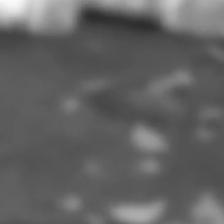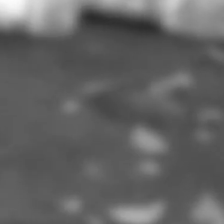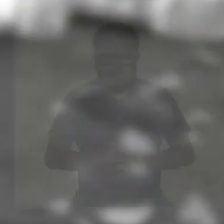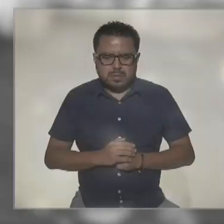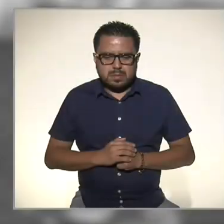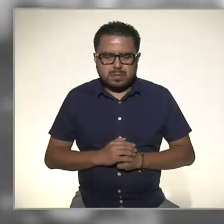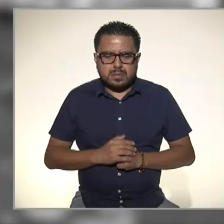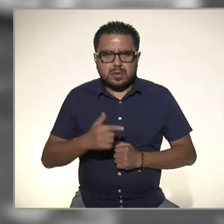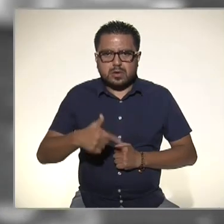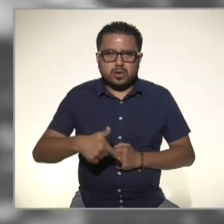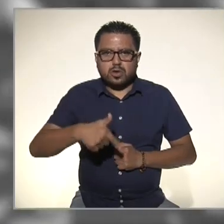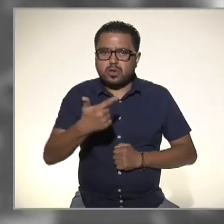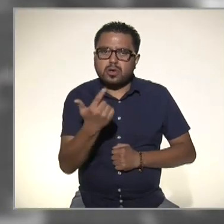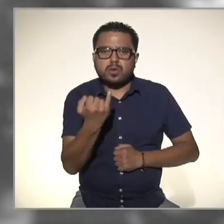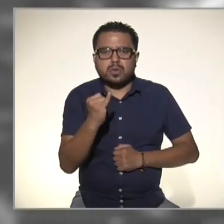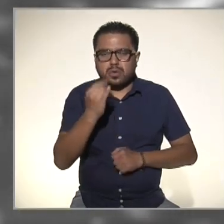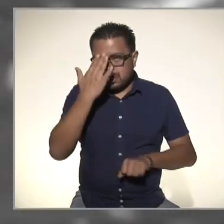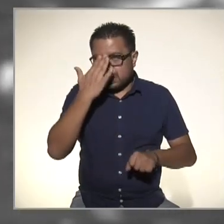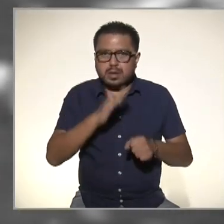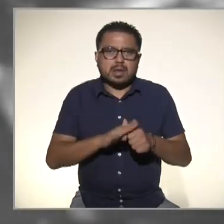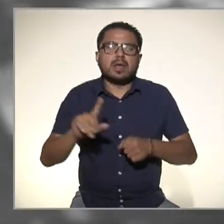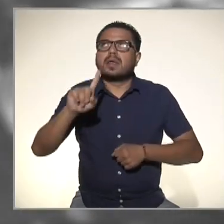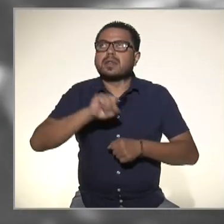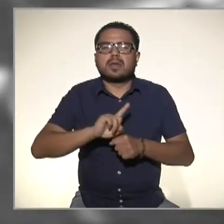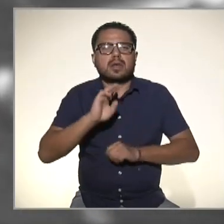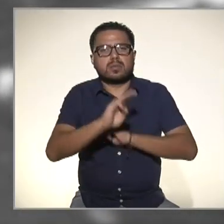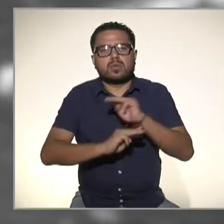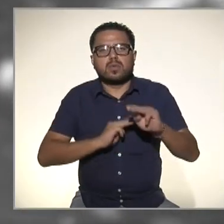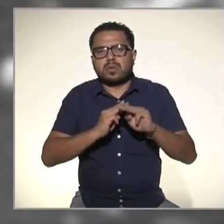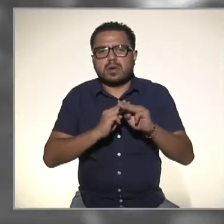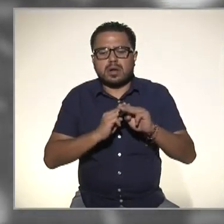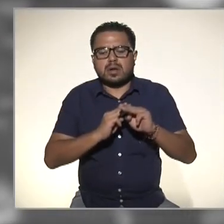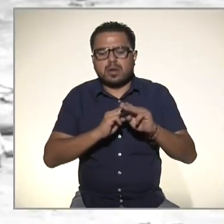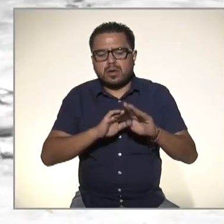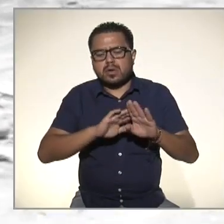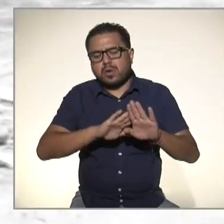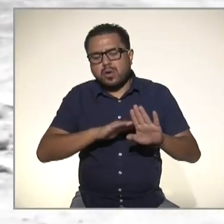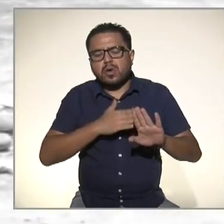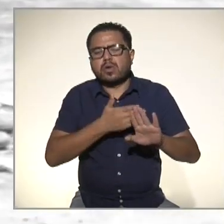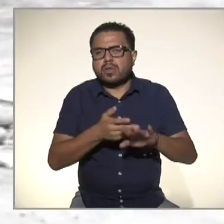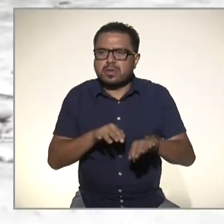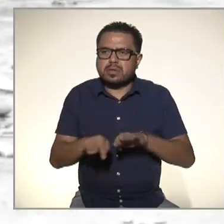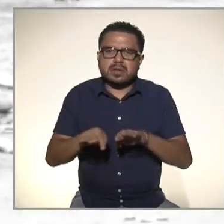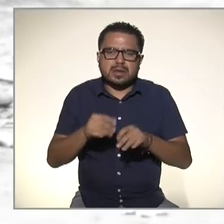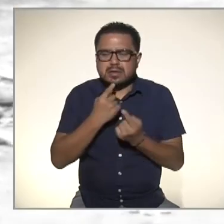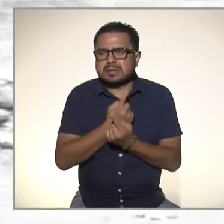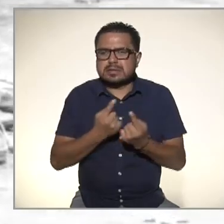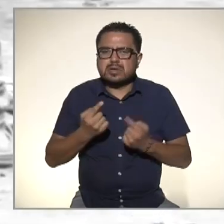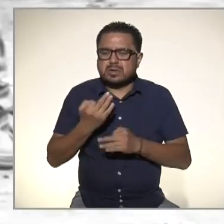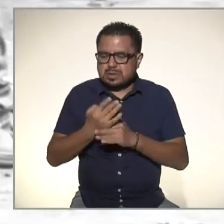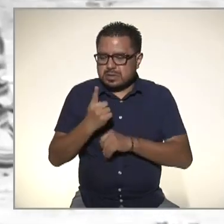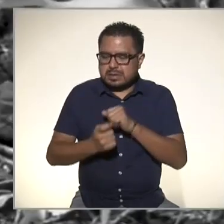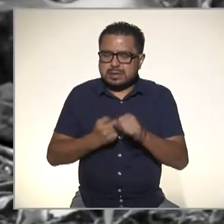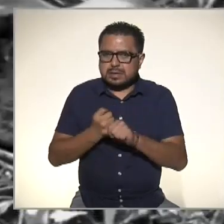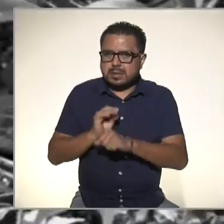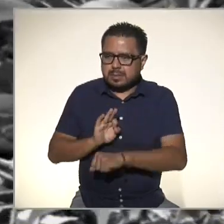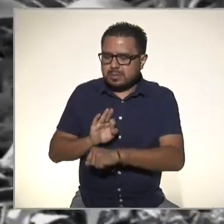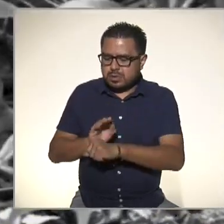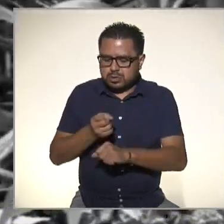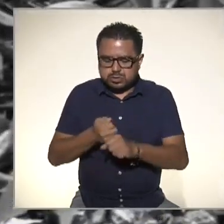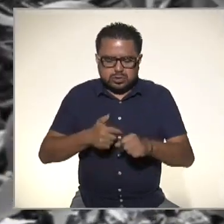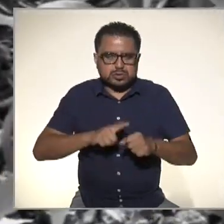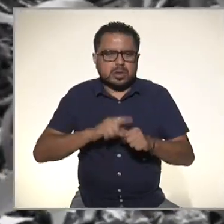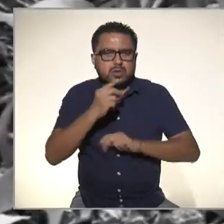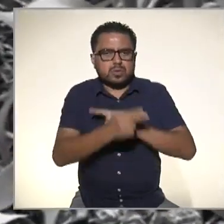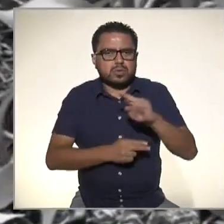Cada 12 de junio se conmemora el Día Mundial contra el Trabajo Infantil. Este año, con el lema Protección Social